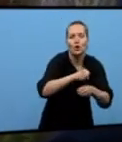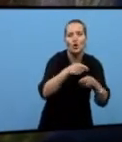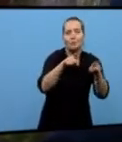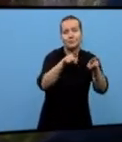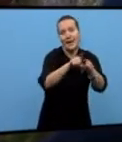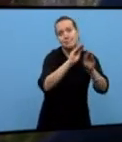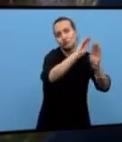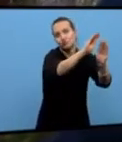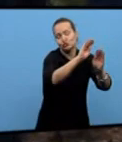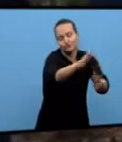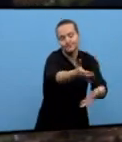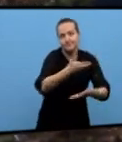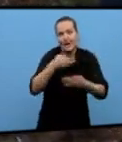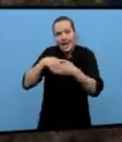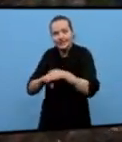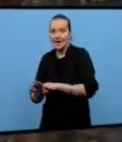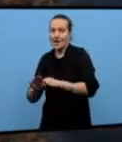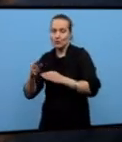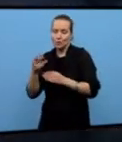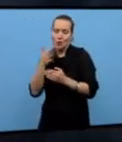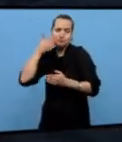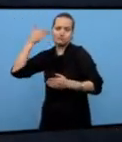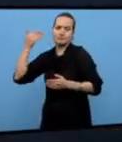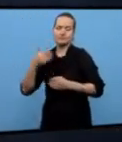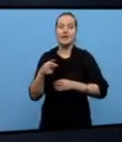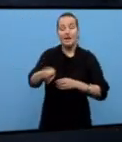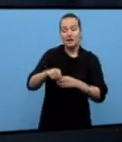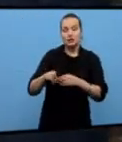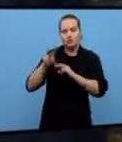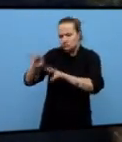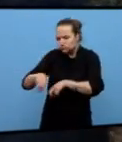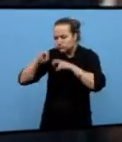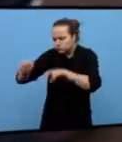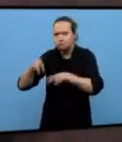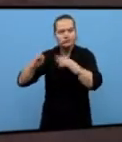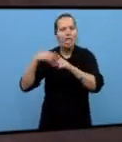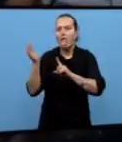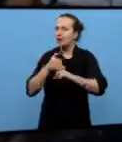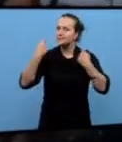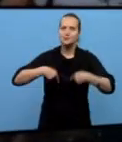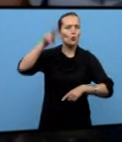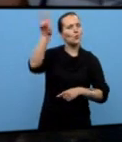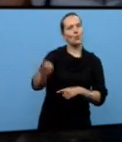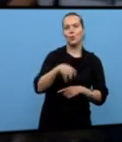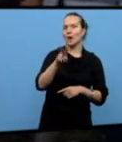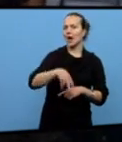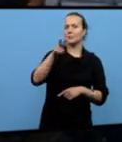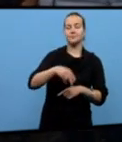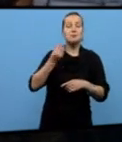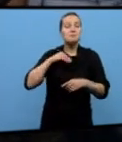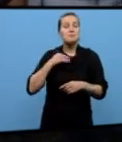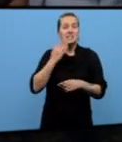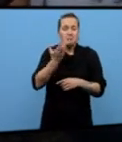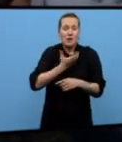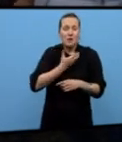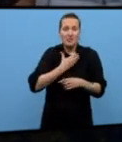y dar un enterramiento más o menos digno. Los restos de Manuel nunca fueron atopados, pese a las investigaciones llevadas a cabo por la su familia, coa ayuda en esta última fase